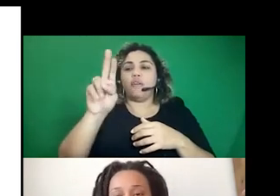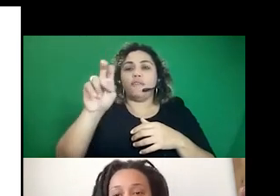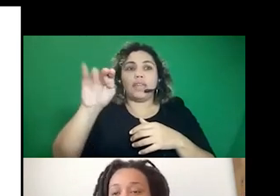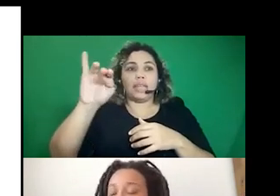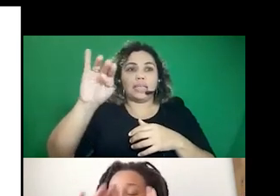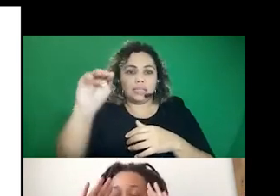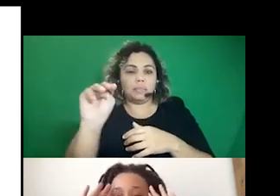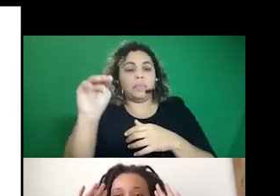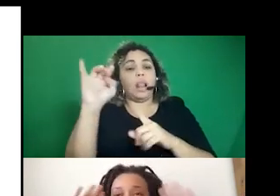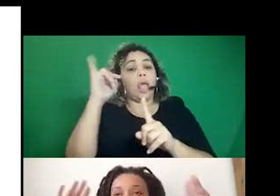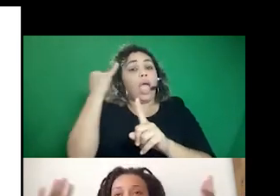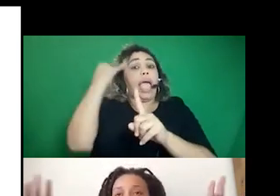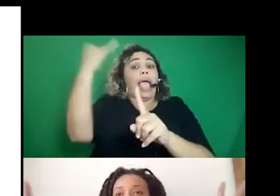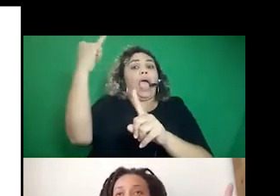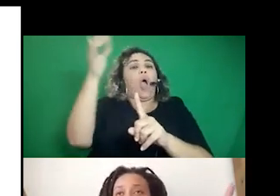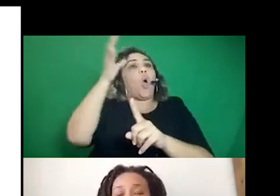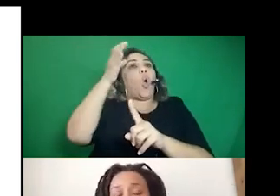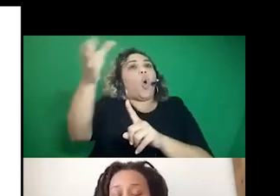chamanismo